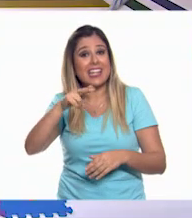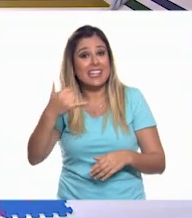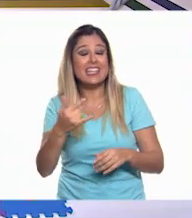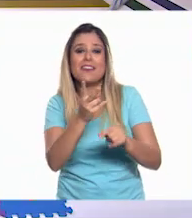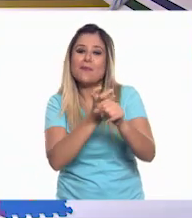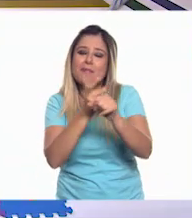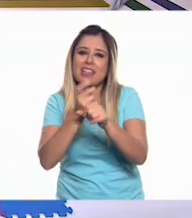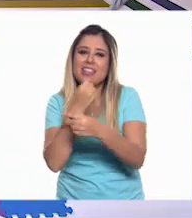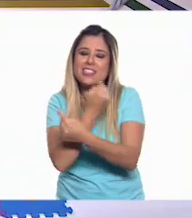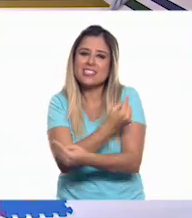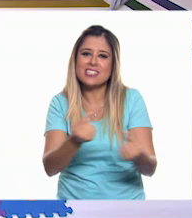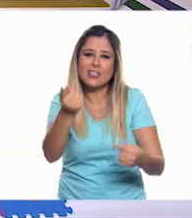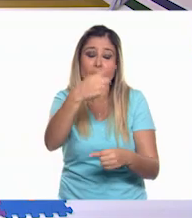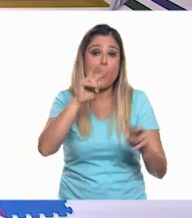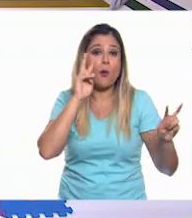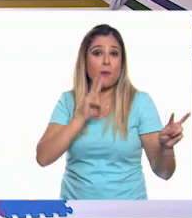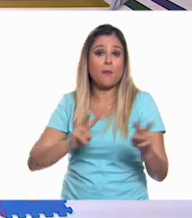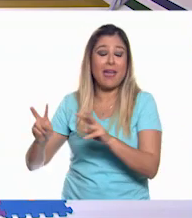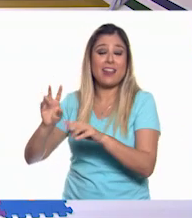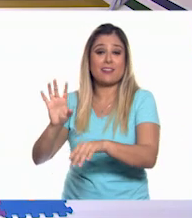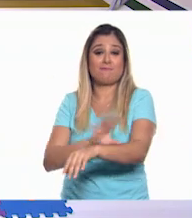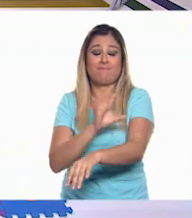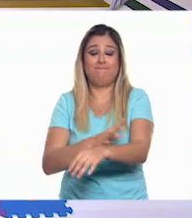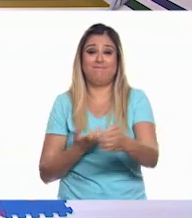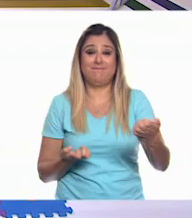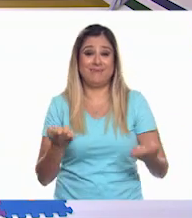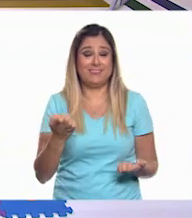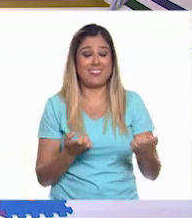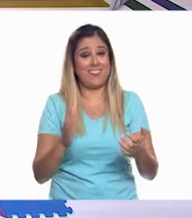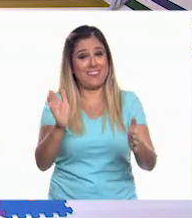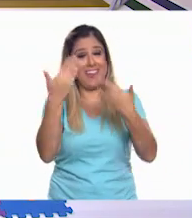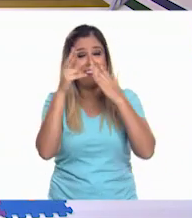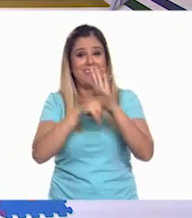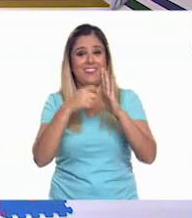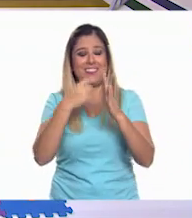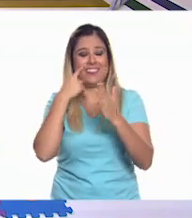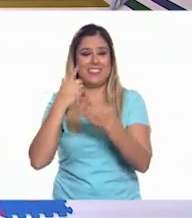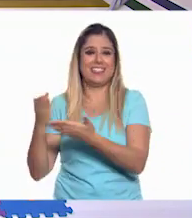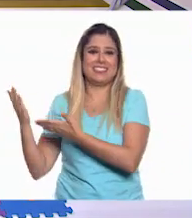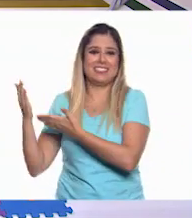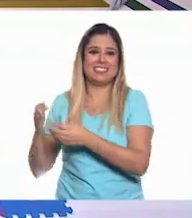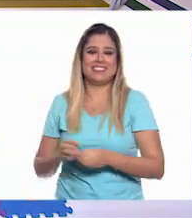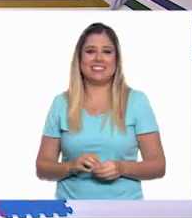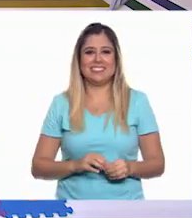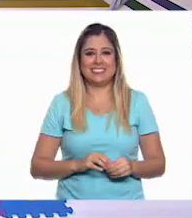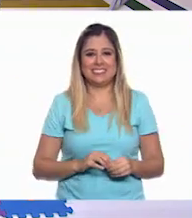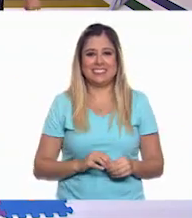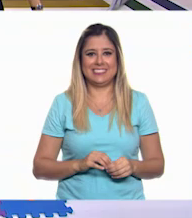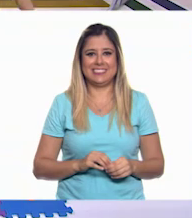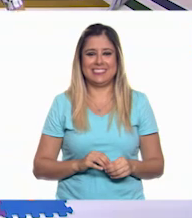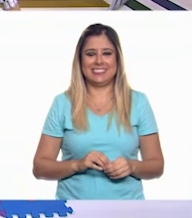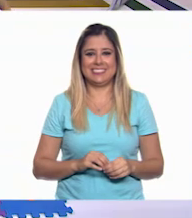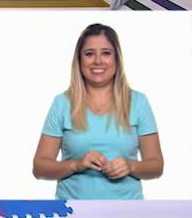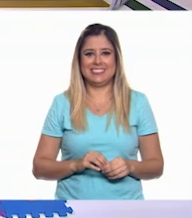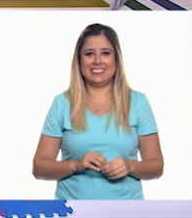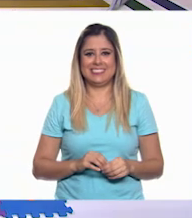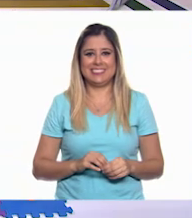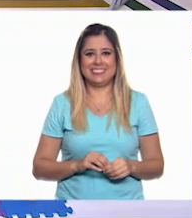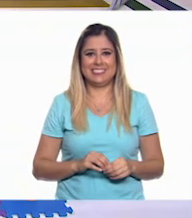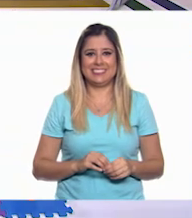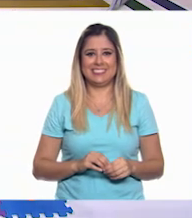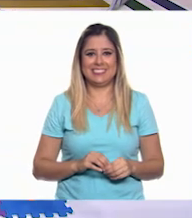a las niñas y los niños a ver la siguiente pausa activa. Vamos a movernos. Vamos a movernos, ven, ven. A ver, ¿qué coreografía vas a poner? Un poquito, Eric, porque hoy